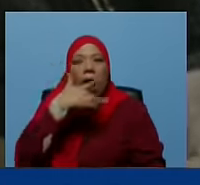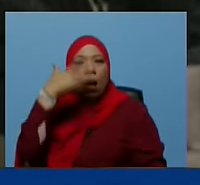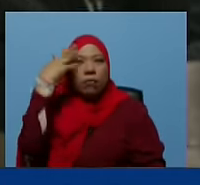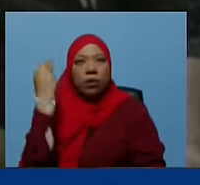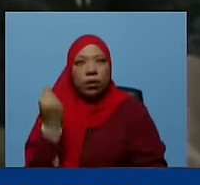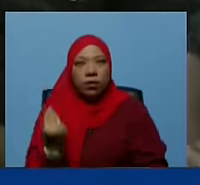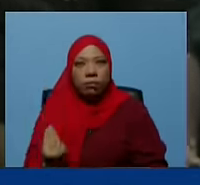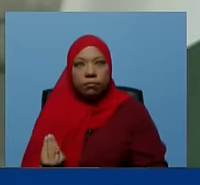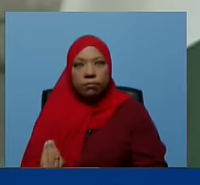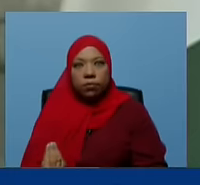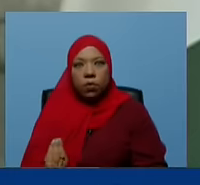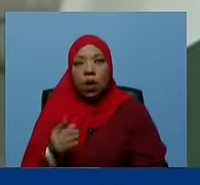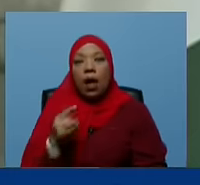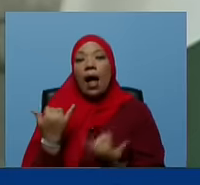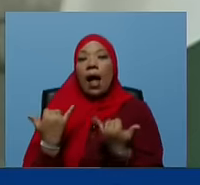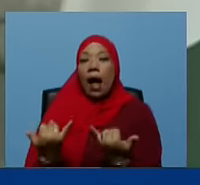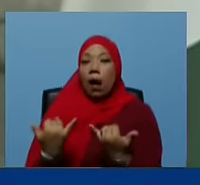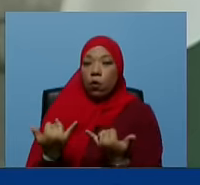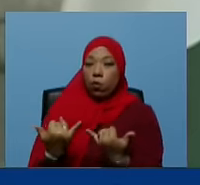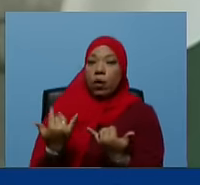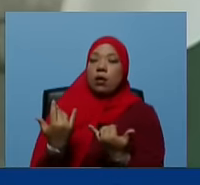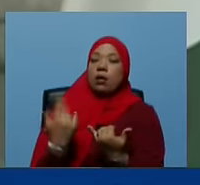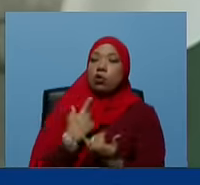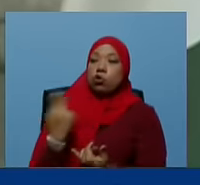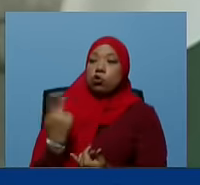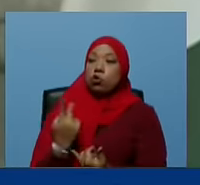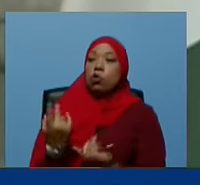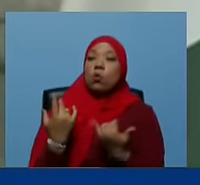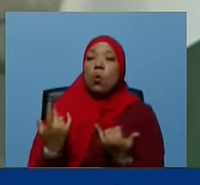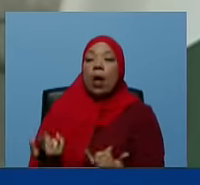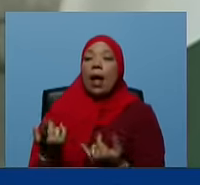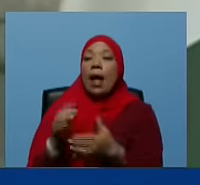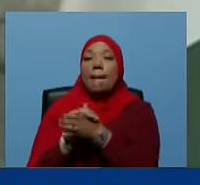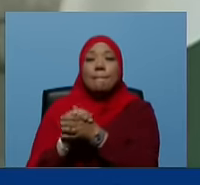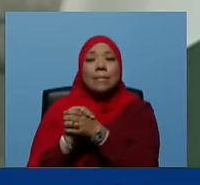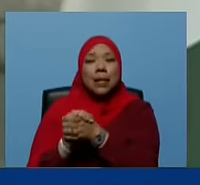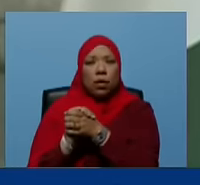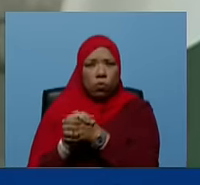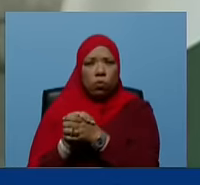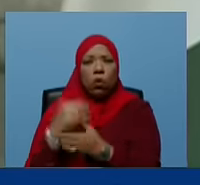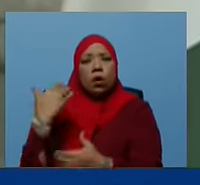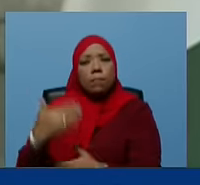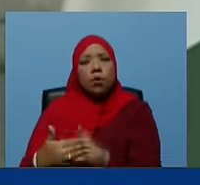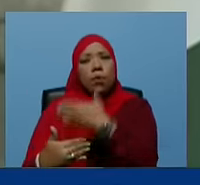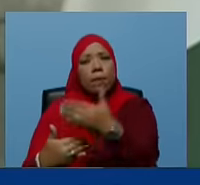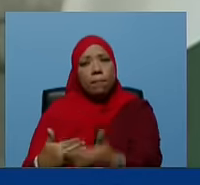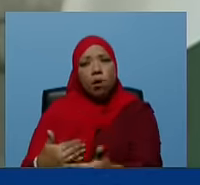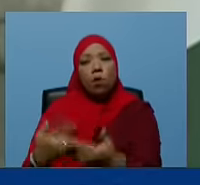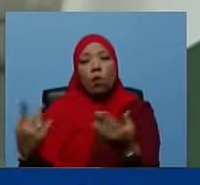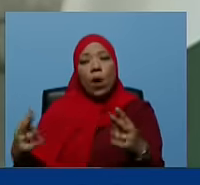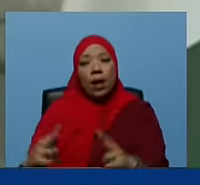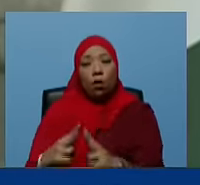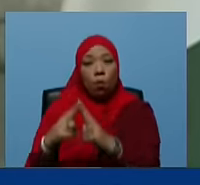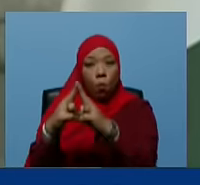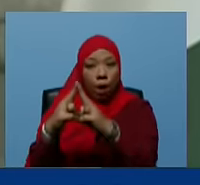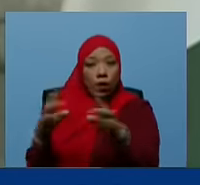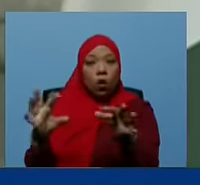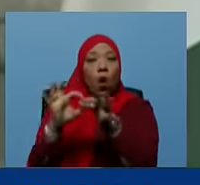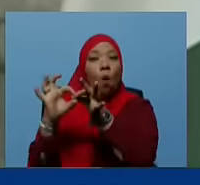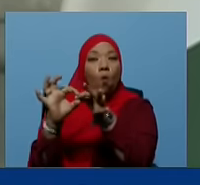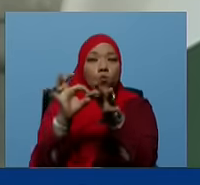Y poco a poco iremos construyendo todos los lazos de encuentro y de